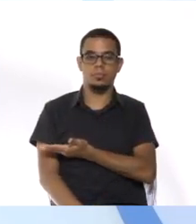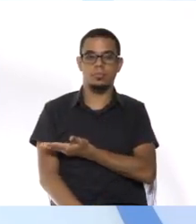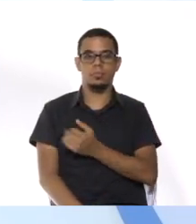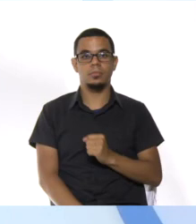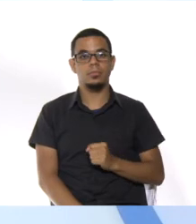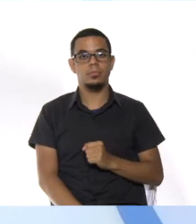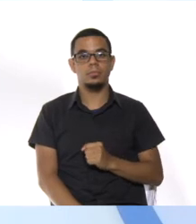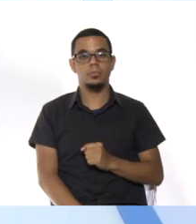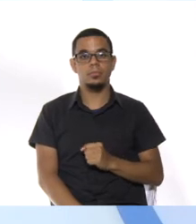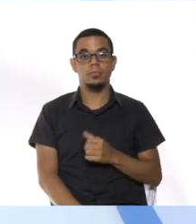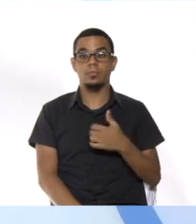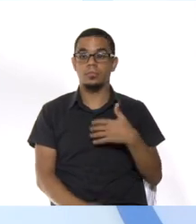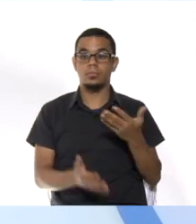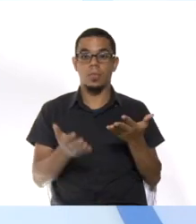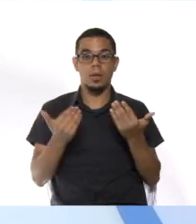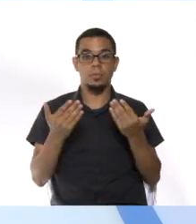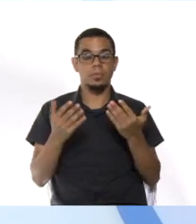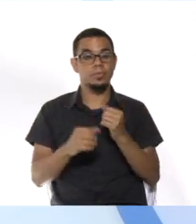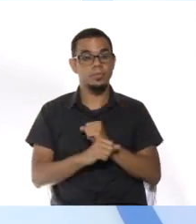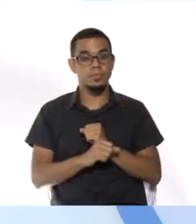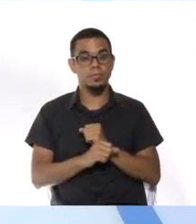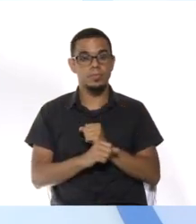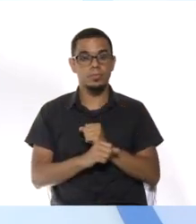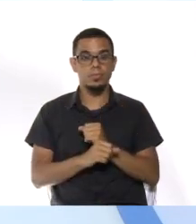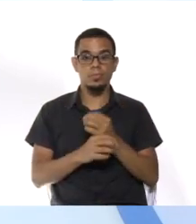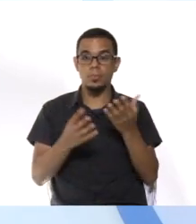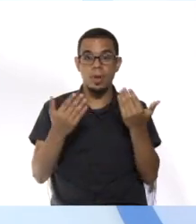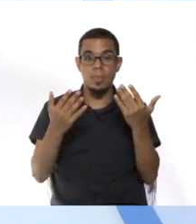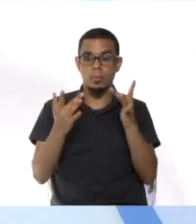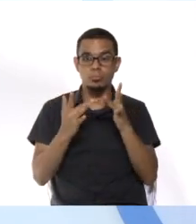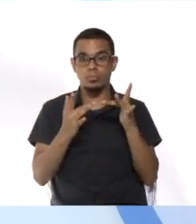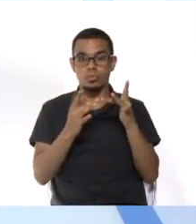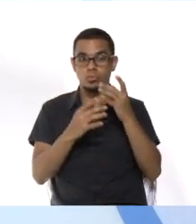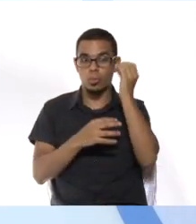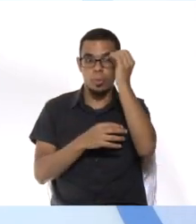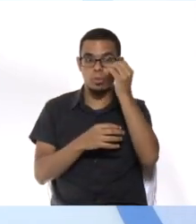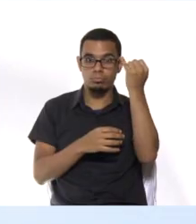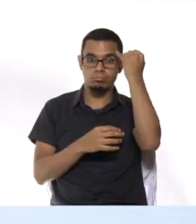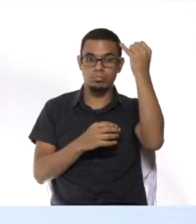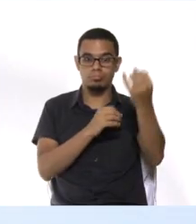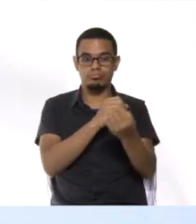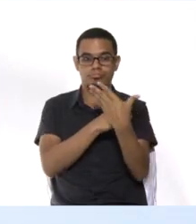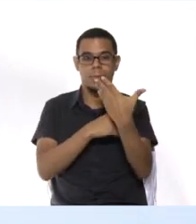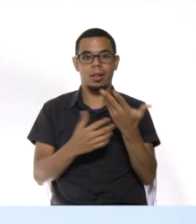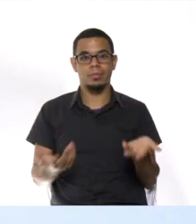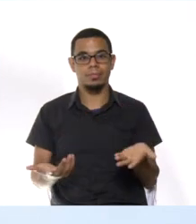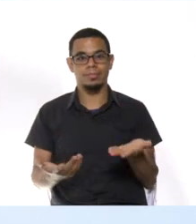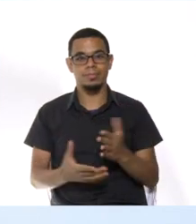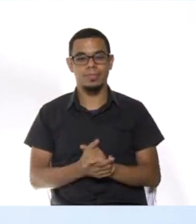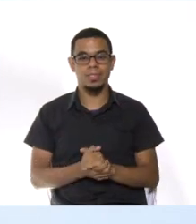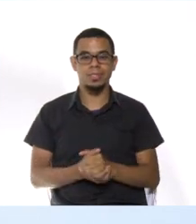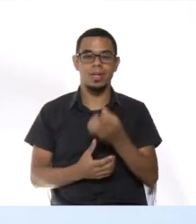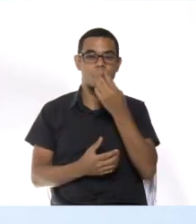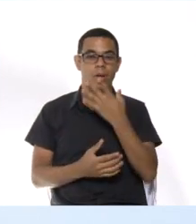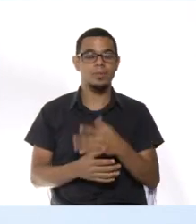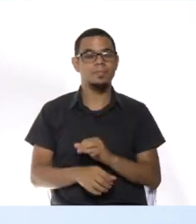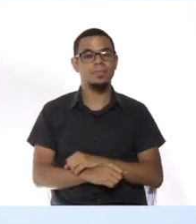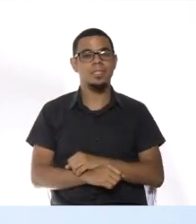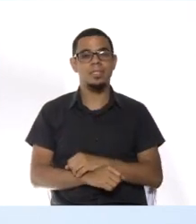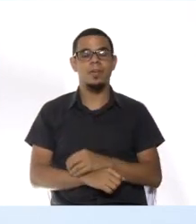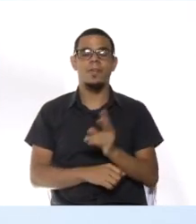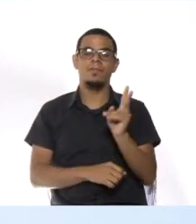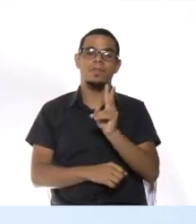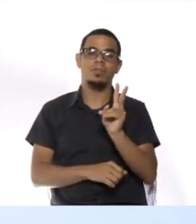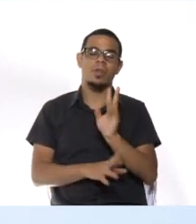Oficial. Así que corran a seguirnos y a dejarnos todos sus comentarios e impresiones. Ahora sí, gran familia venezolana,